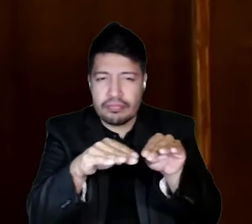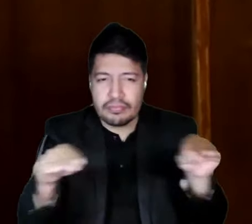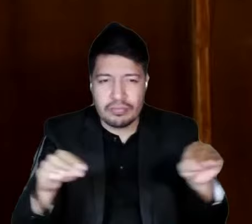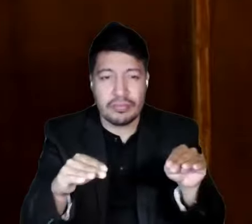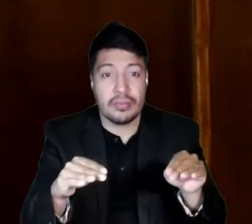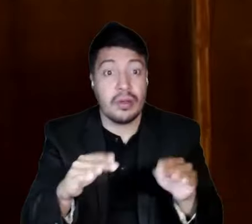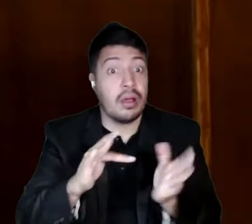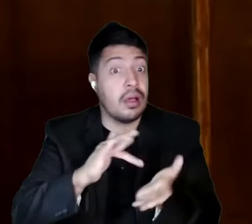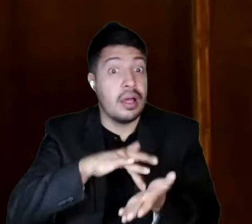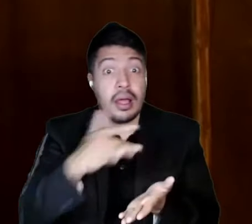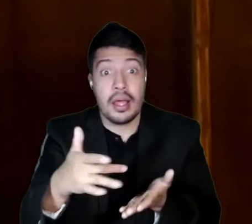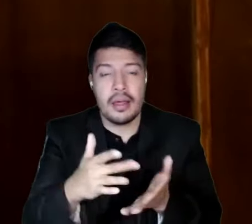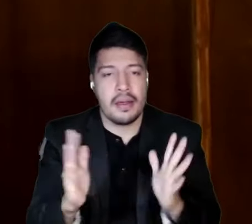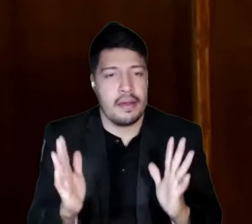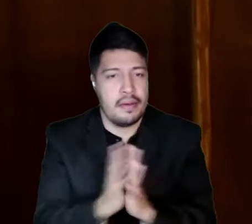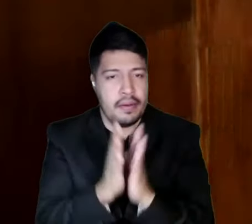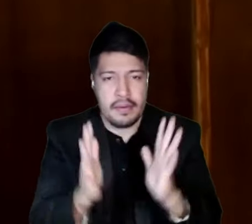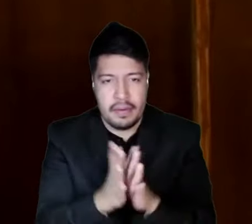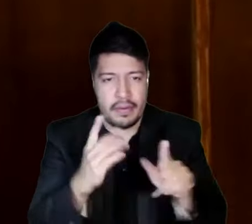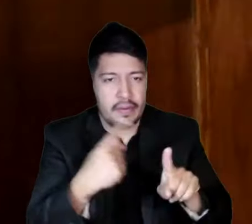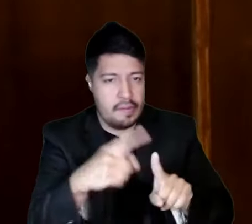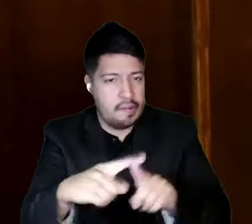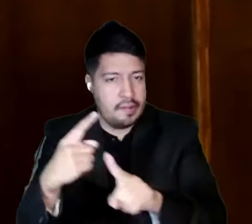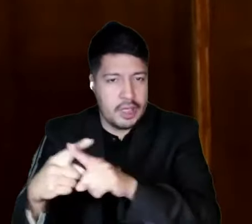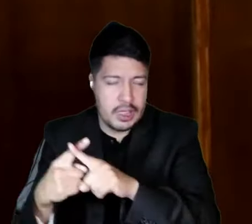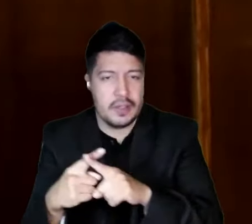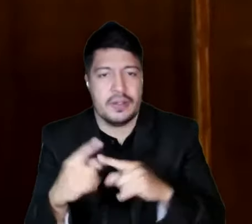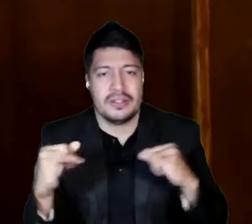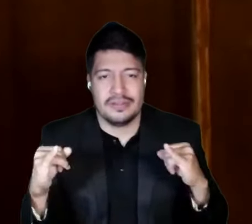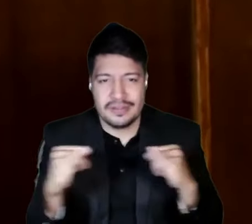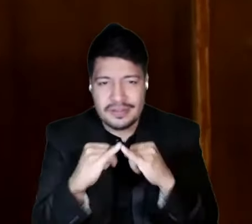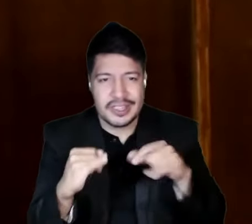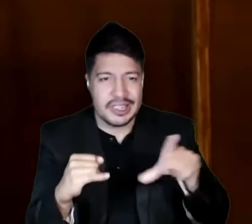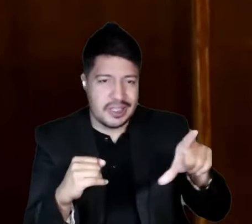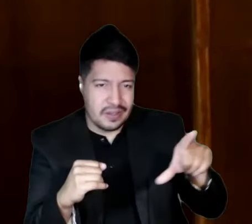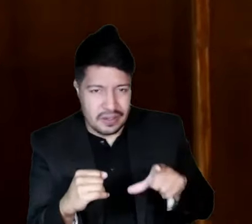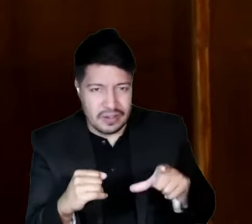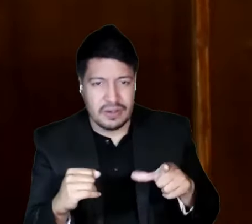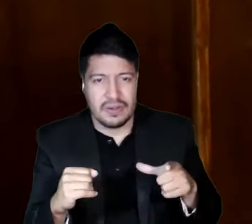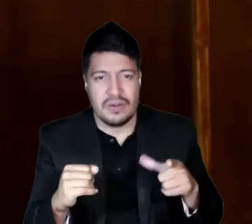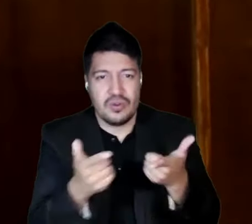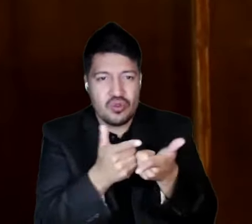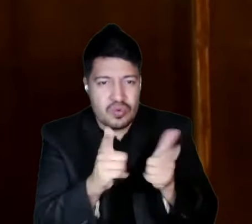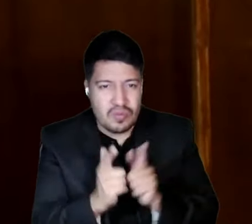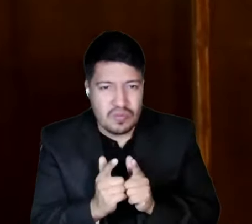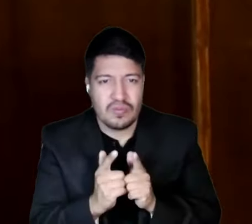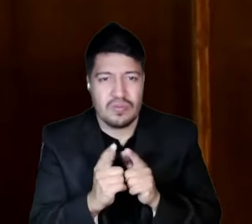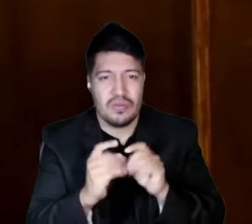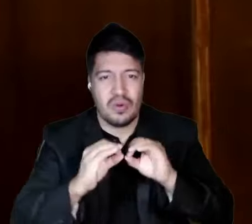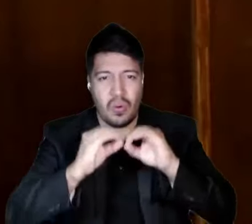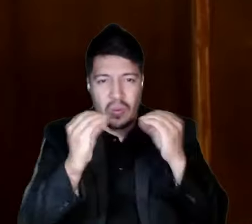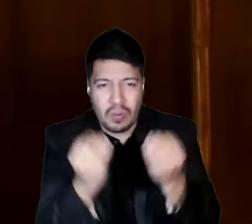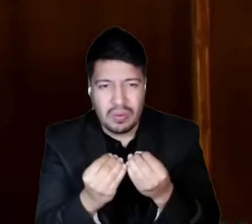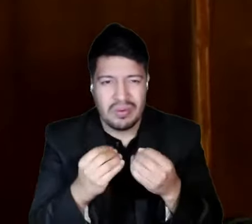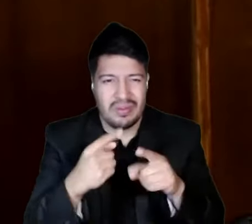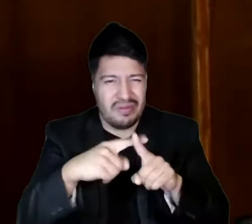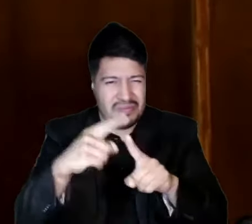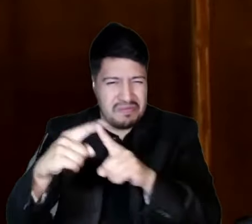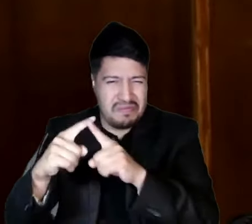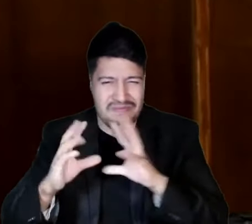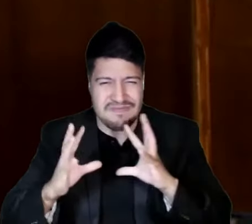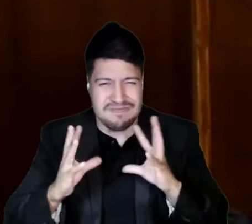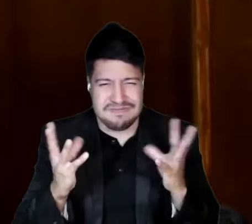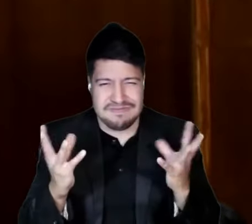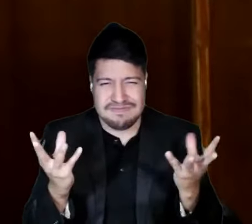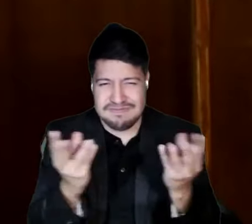los diferentes órdenes de gobierno habitantes grupos y organizaciones sociales y privados así el